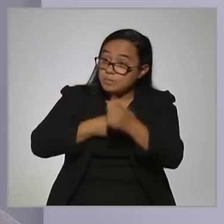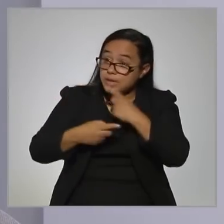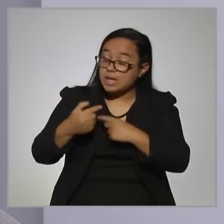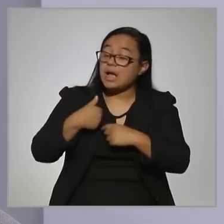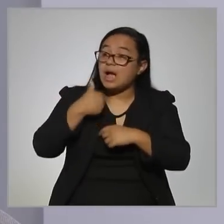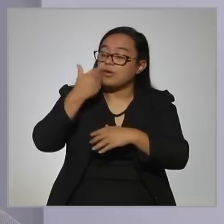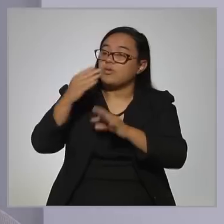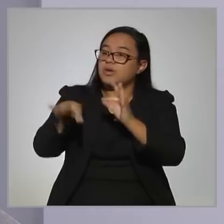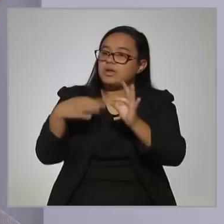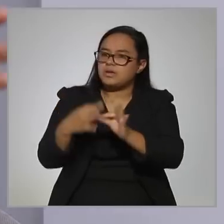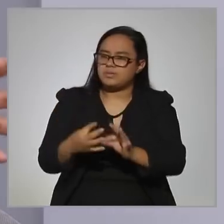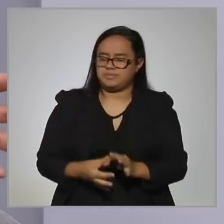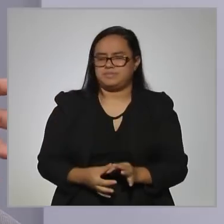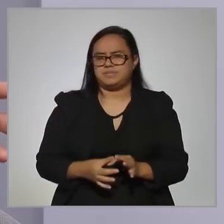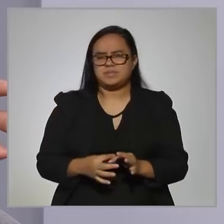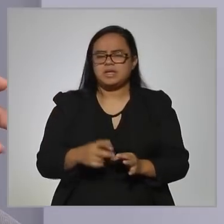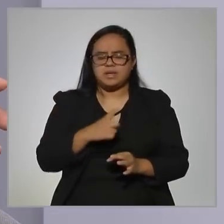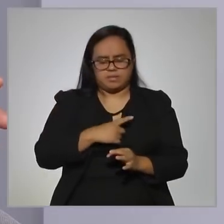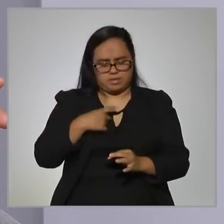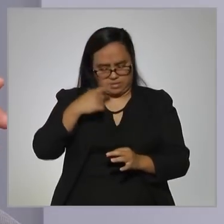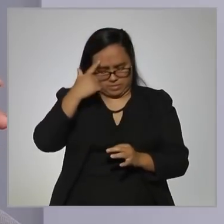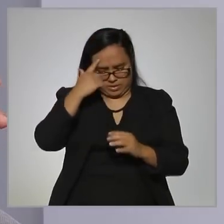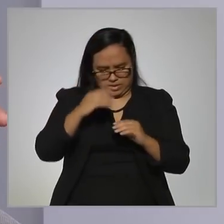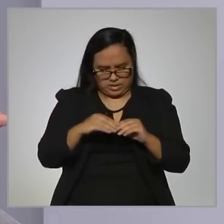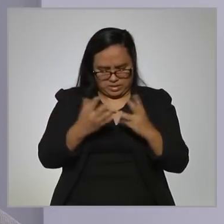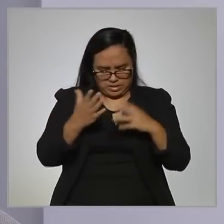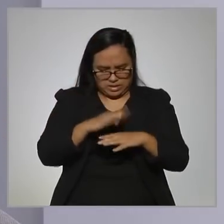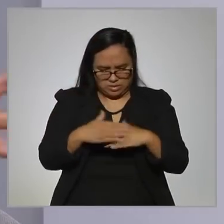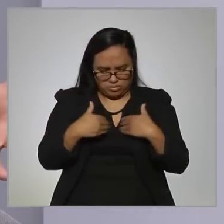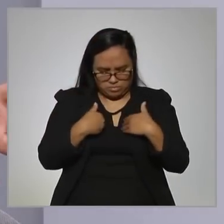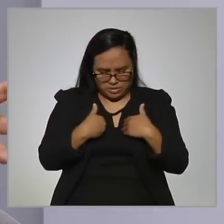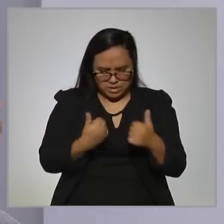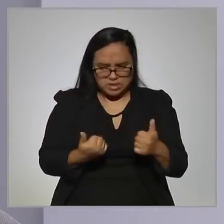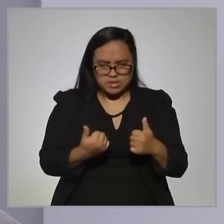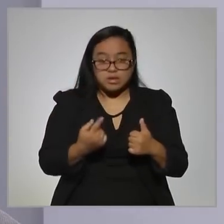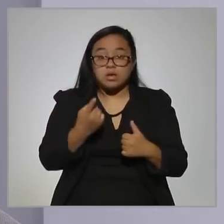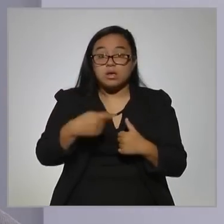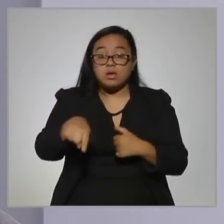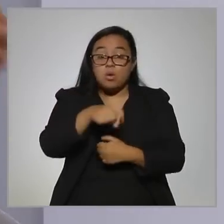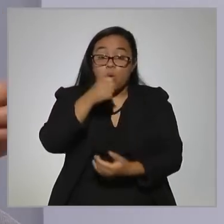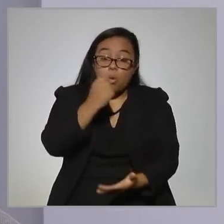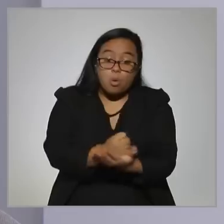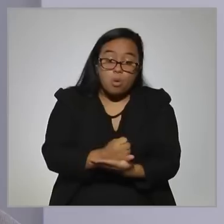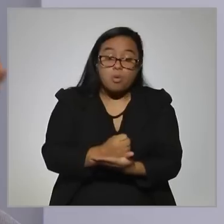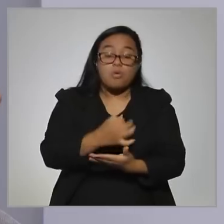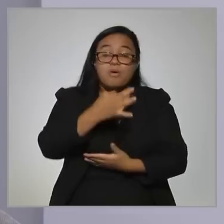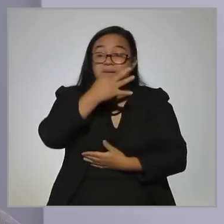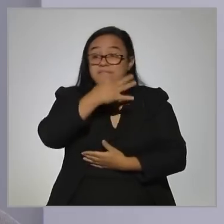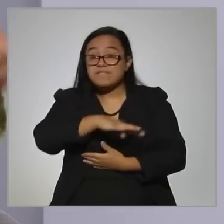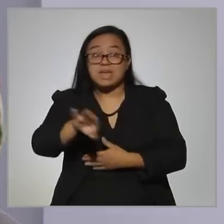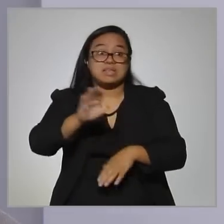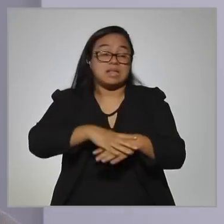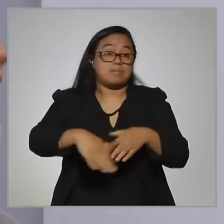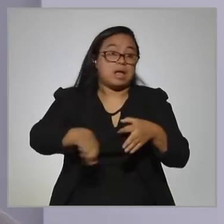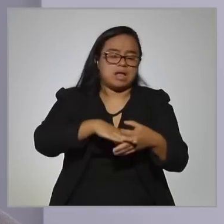expectativas externas. Entonces, tener una claridad también que tampoco estamos obligados a tener fiestas constantes, porque lo escucho